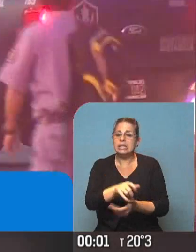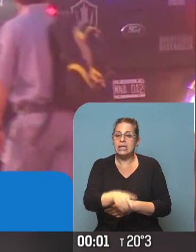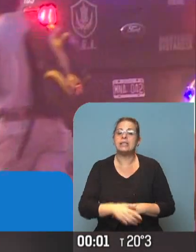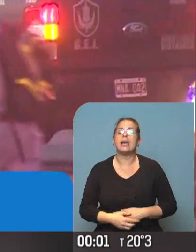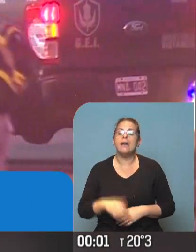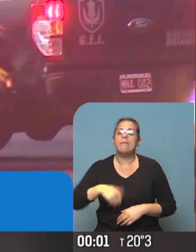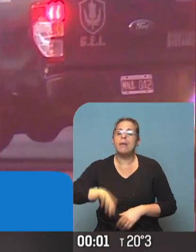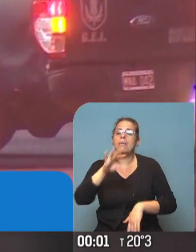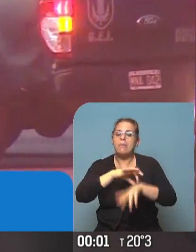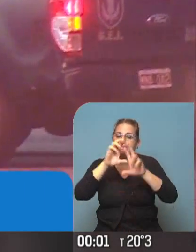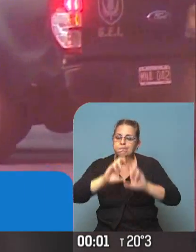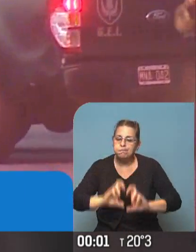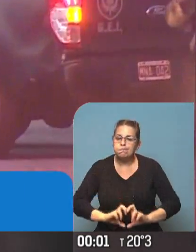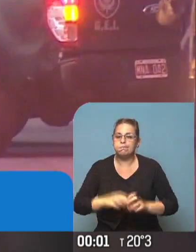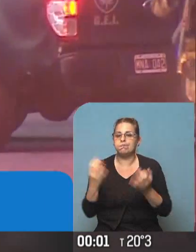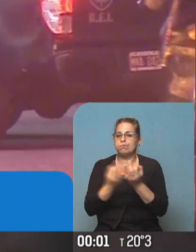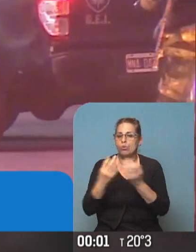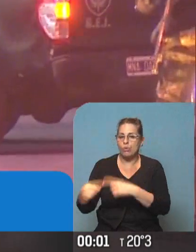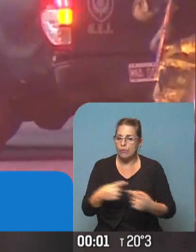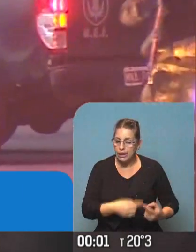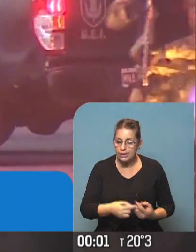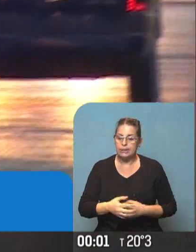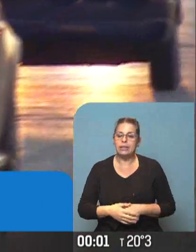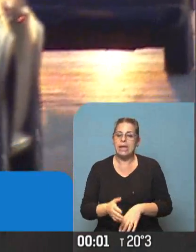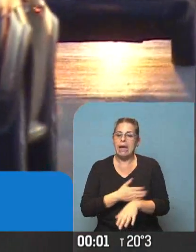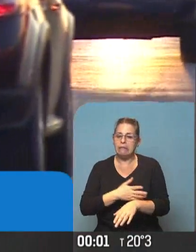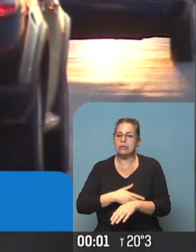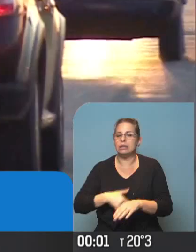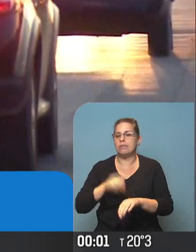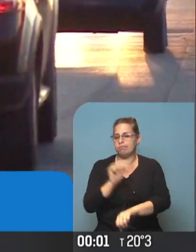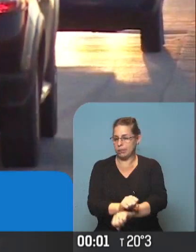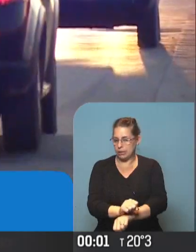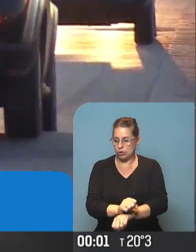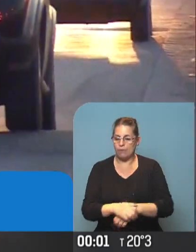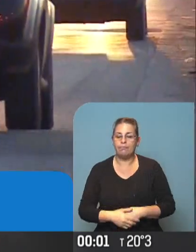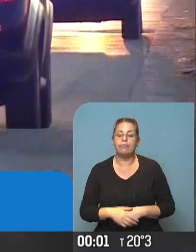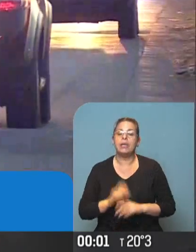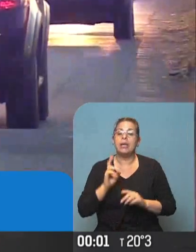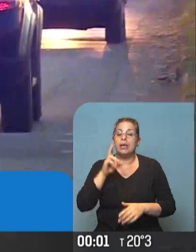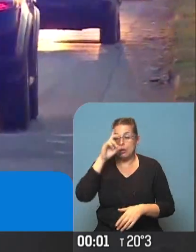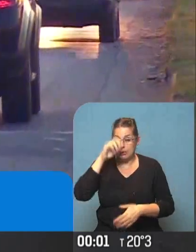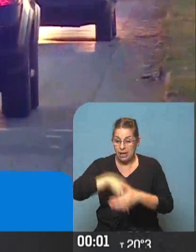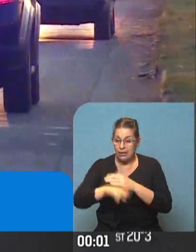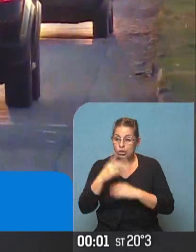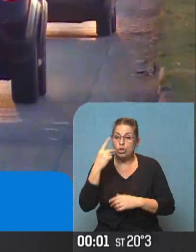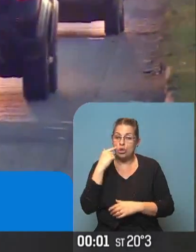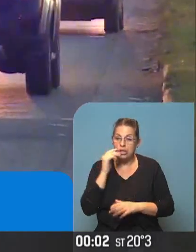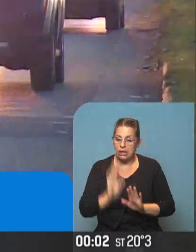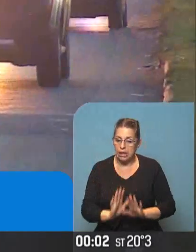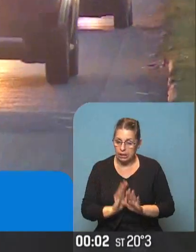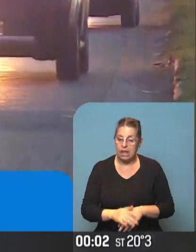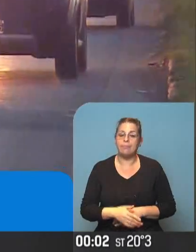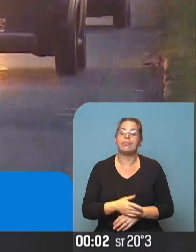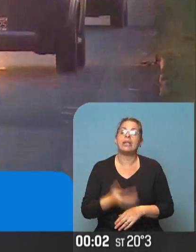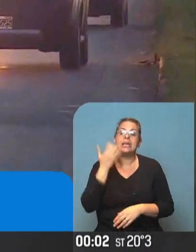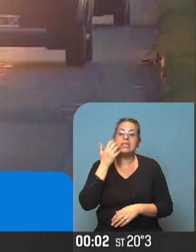se le va a realizar una serie de estudios antes de ser encarcelado. Va a permanecer allí 48 horas. Tras el